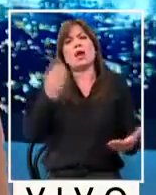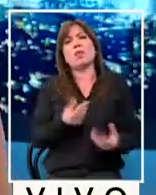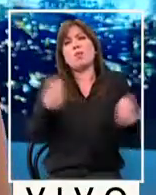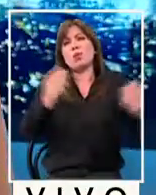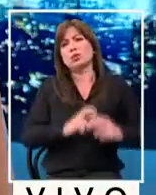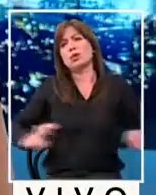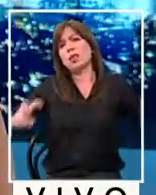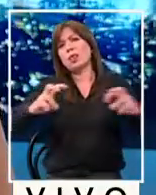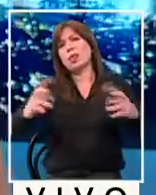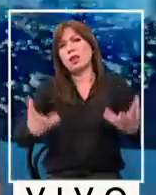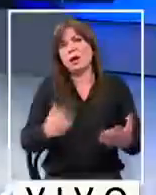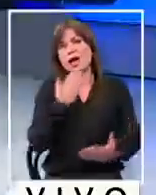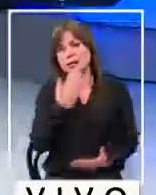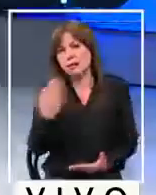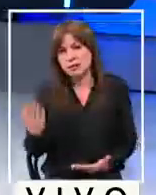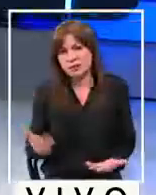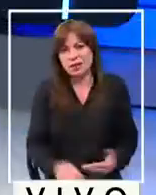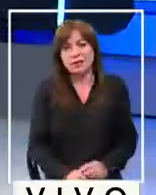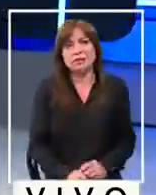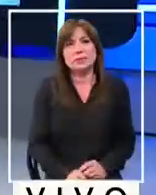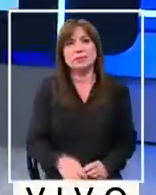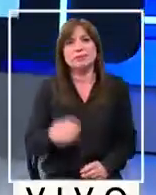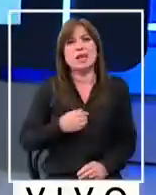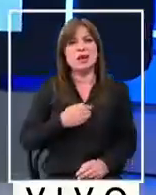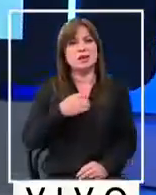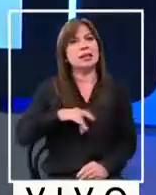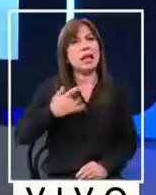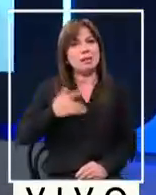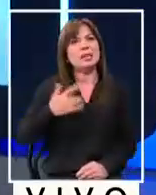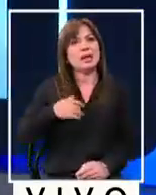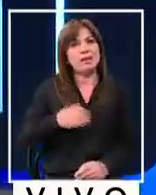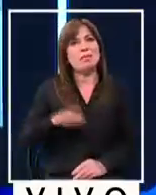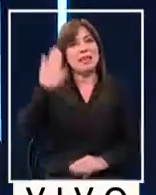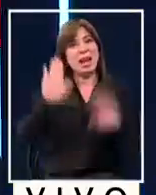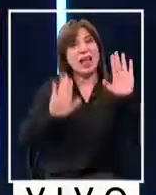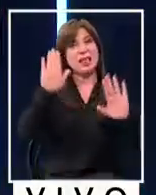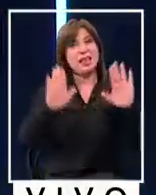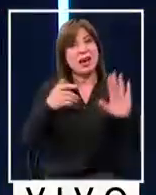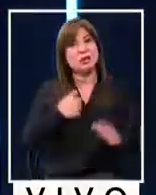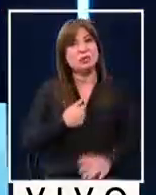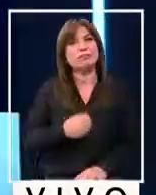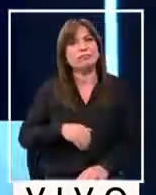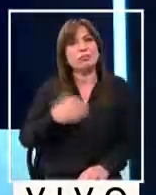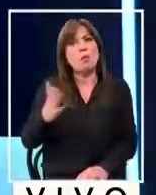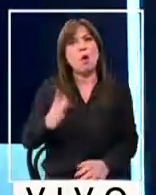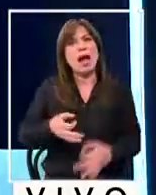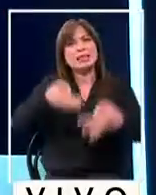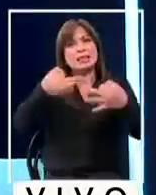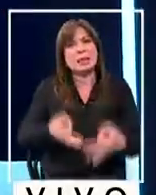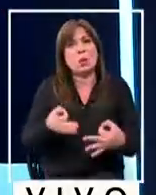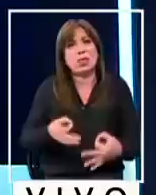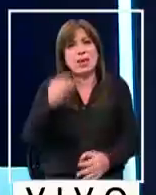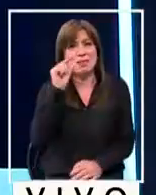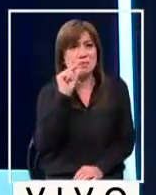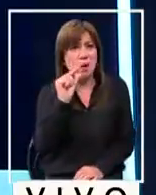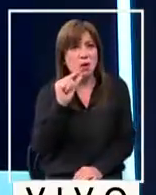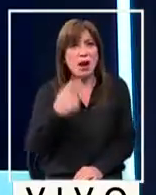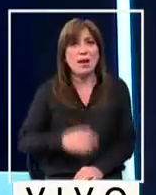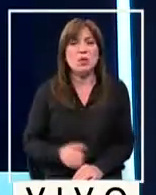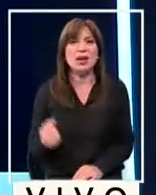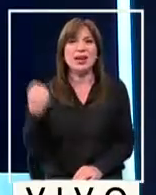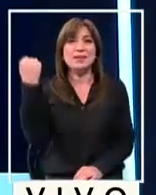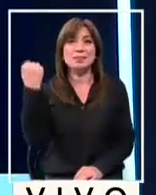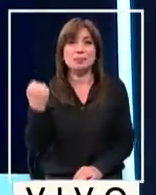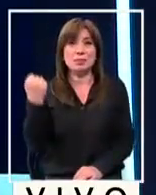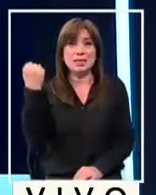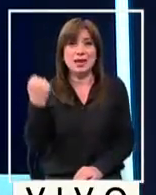y en entrevistas. Lo lamentable es que los candidatos hayan tenido tan poca convicción en algunos puntos de sus programas. Porque es un hecho que Piñera cambió